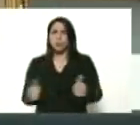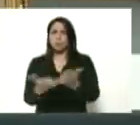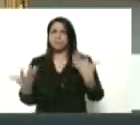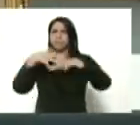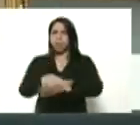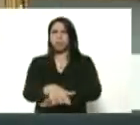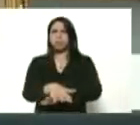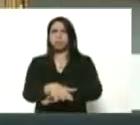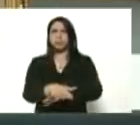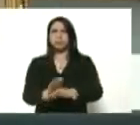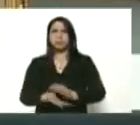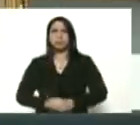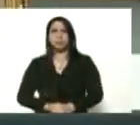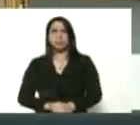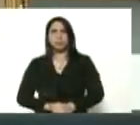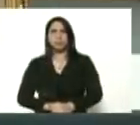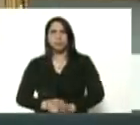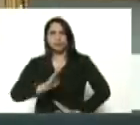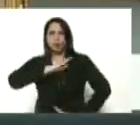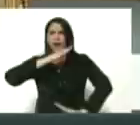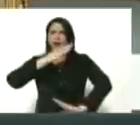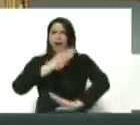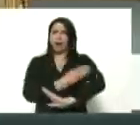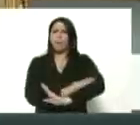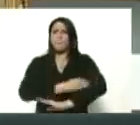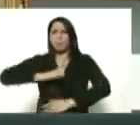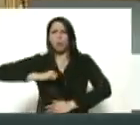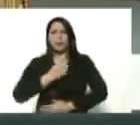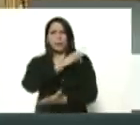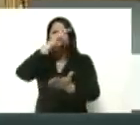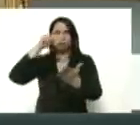conjuntamente con la fuerza de la Policía Nacional Bolivariana.